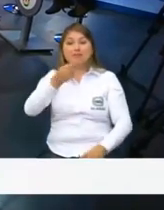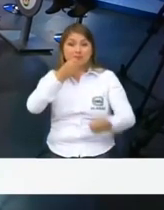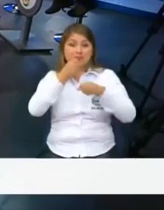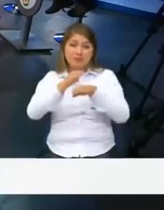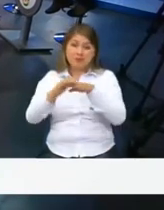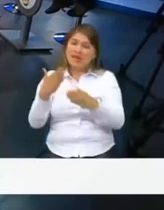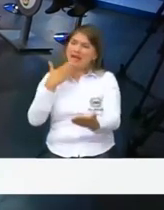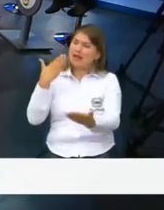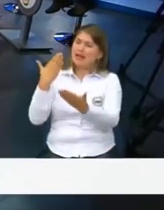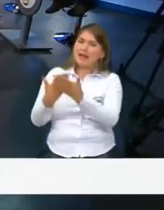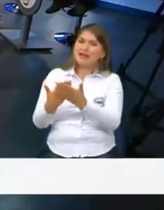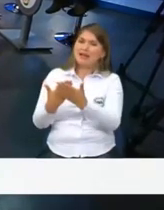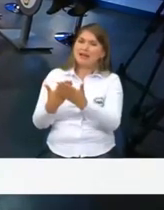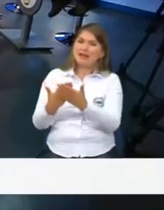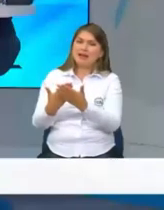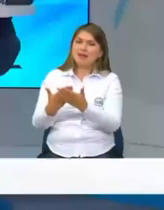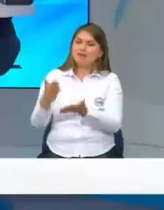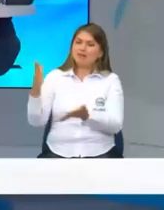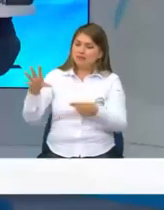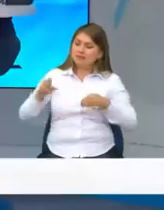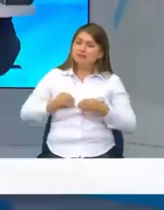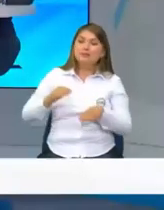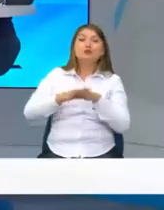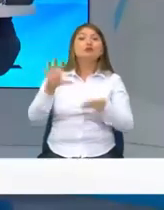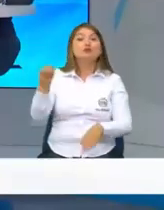cuáles fueron las mejores propuestas, las más